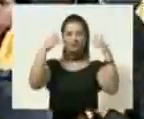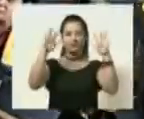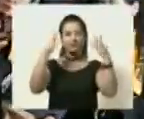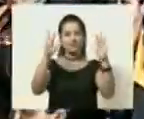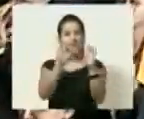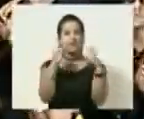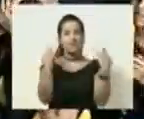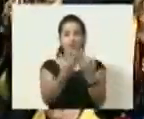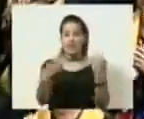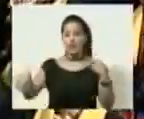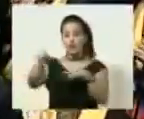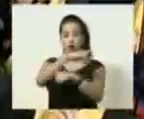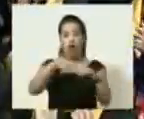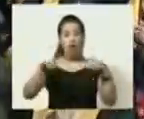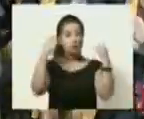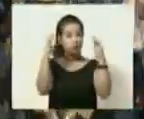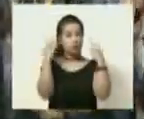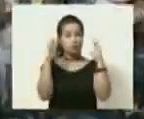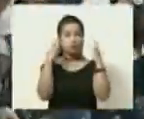soporte,